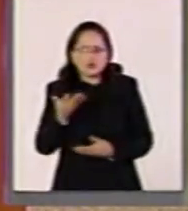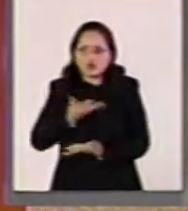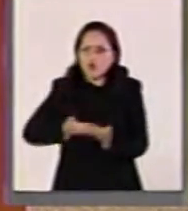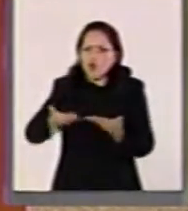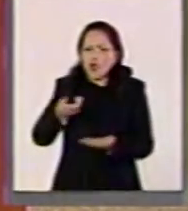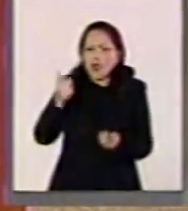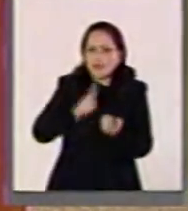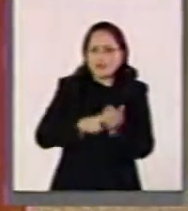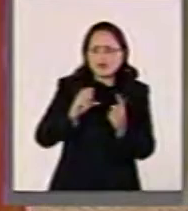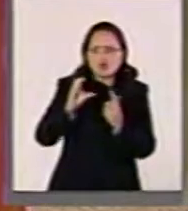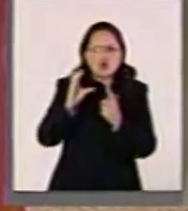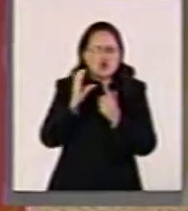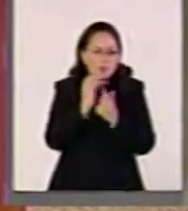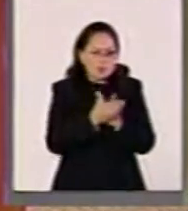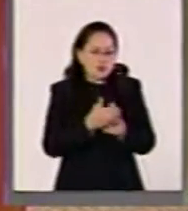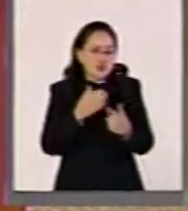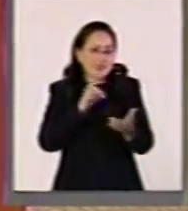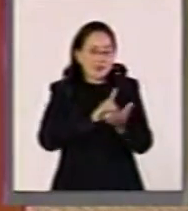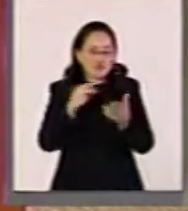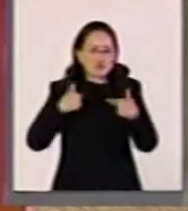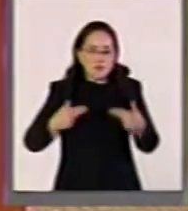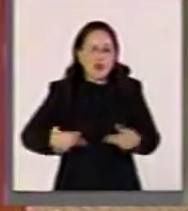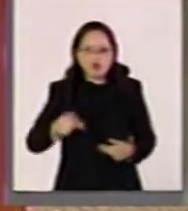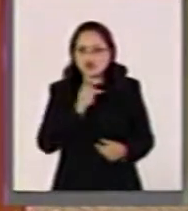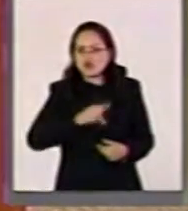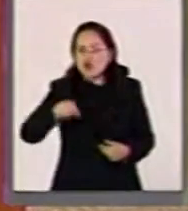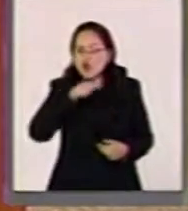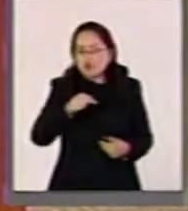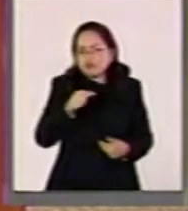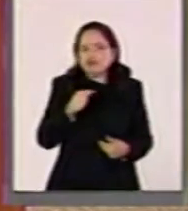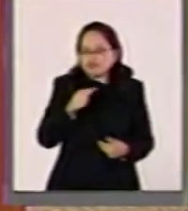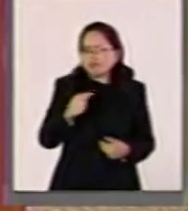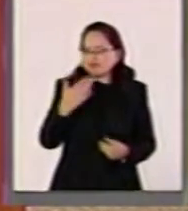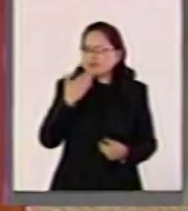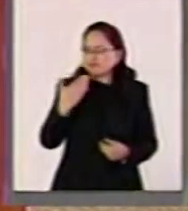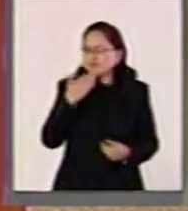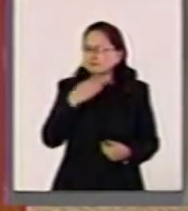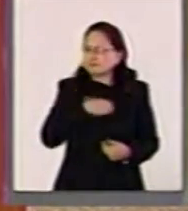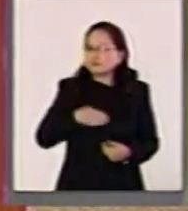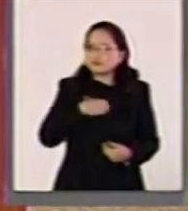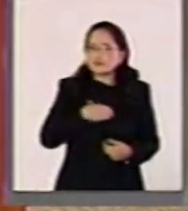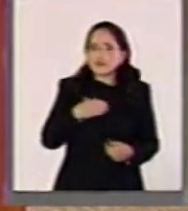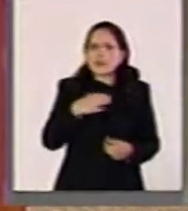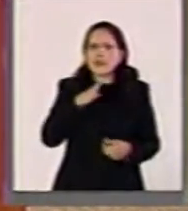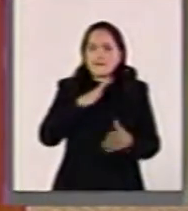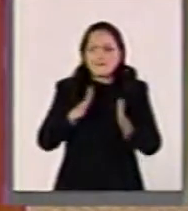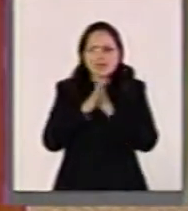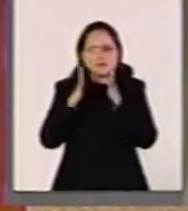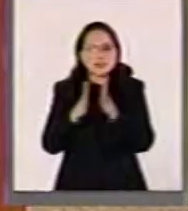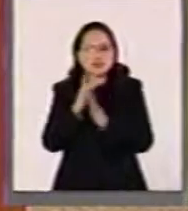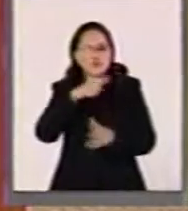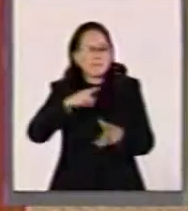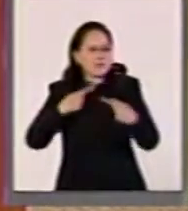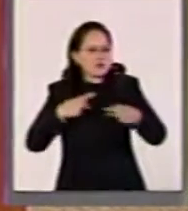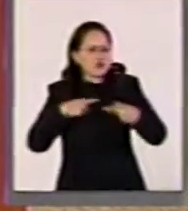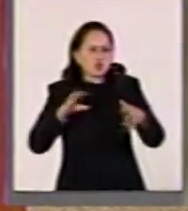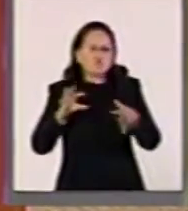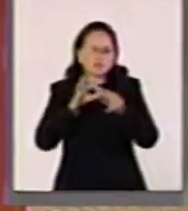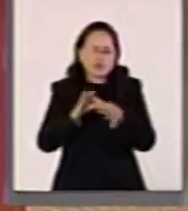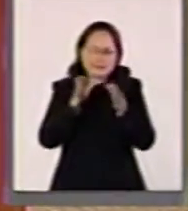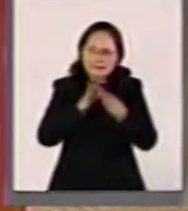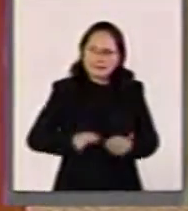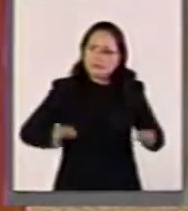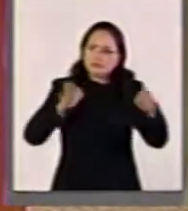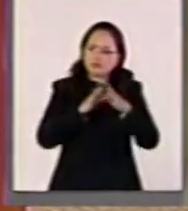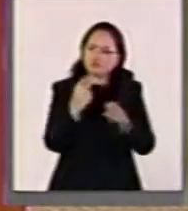todas las y los integrantes de la Comisión de Derechos Humanos por el interés y la participación de personalidades tan